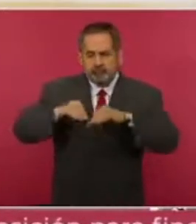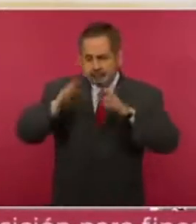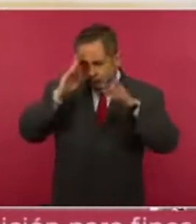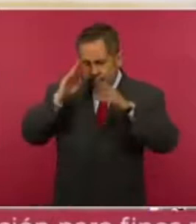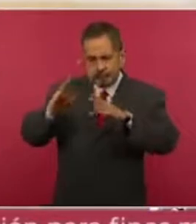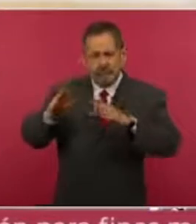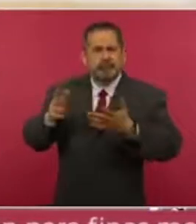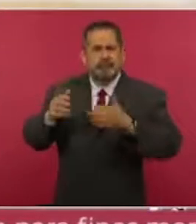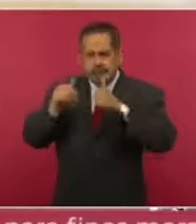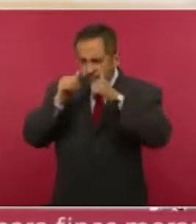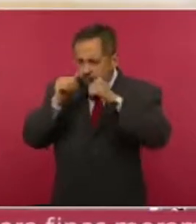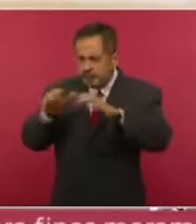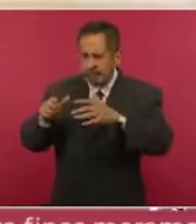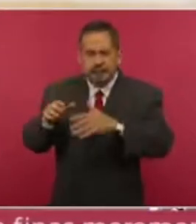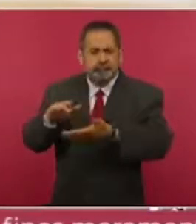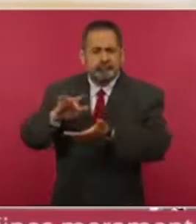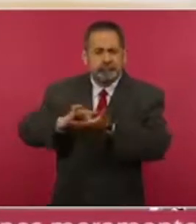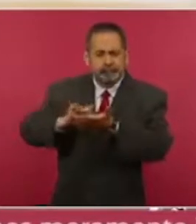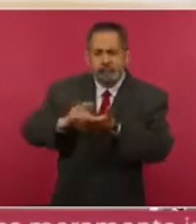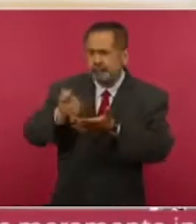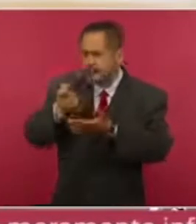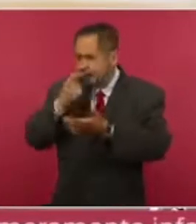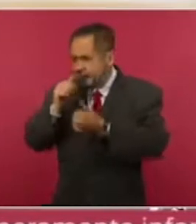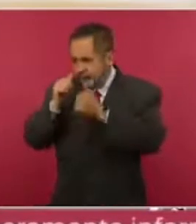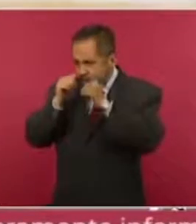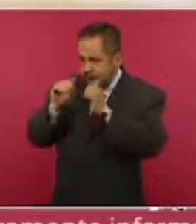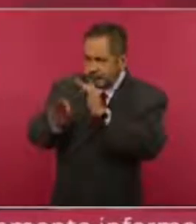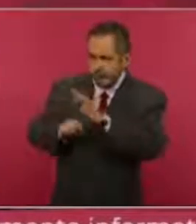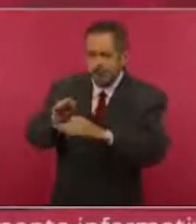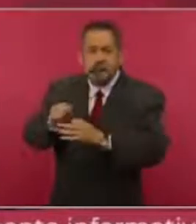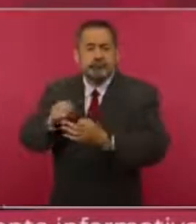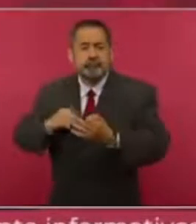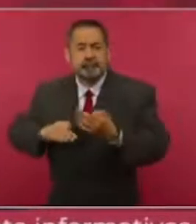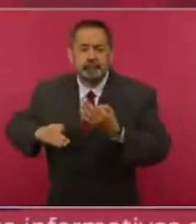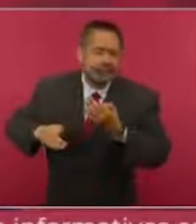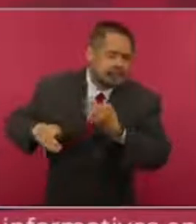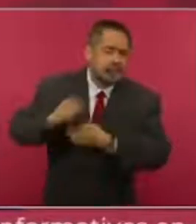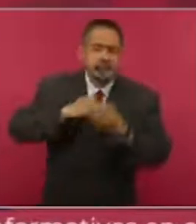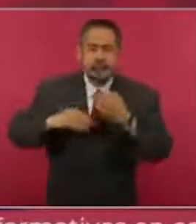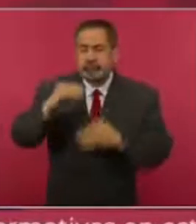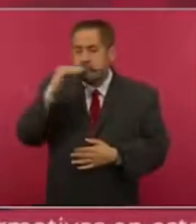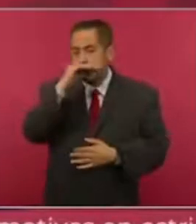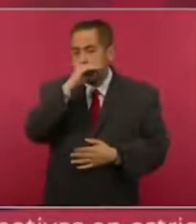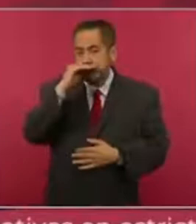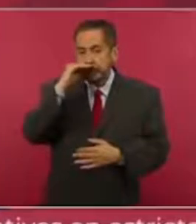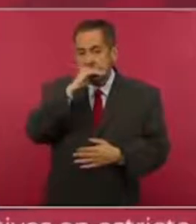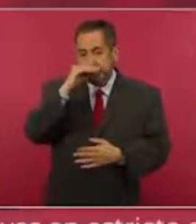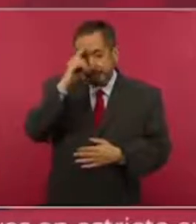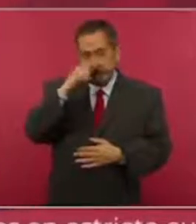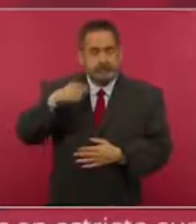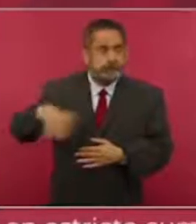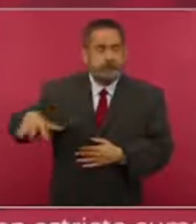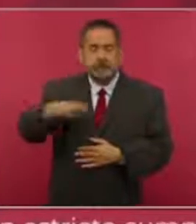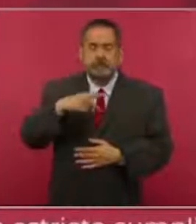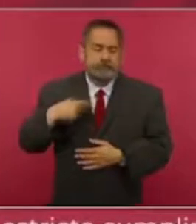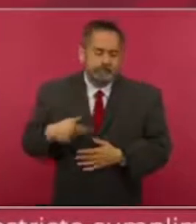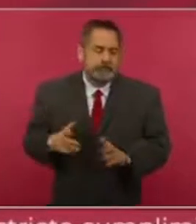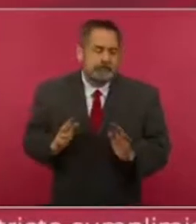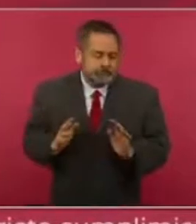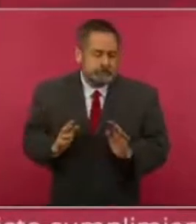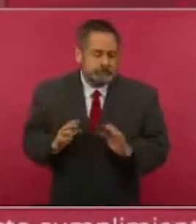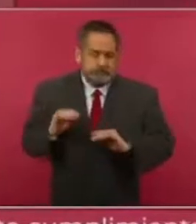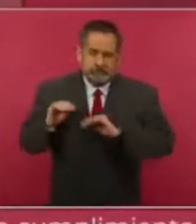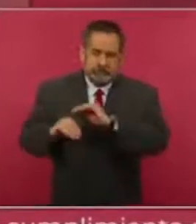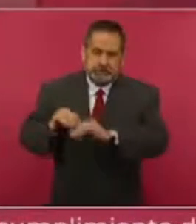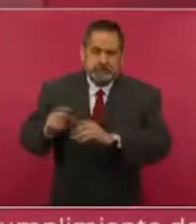atención médica, medicamentos, estudios gratuitos para toda la población. Pero bueno, eso también